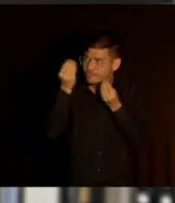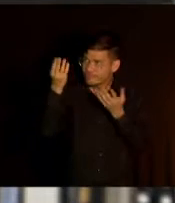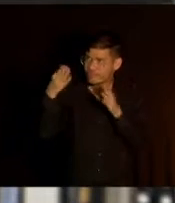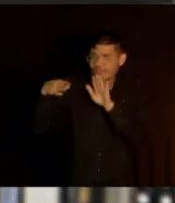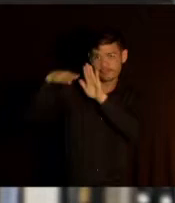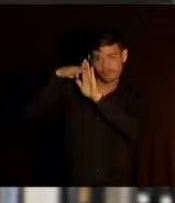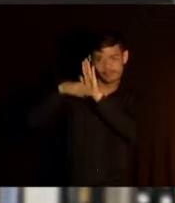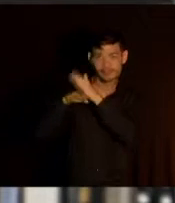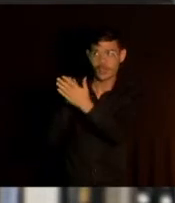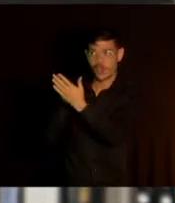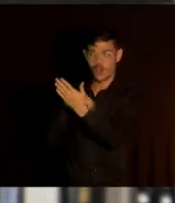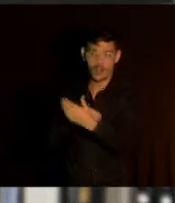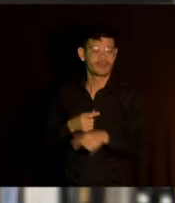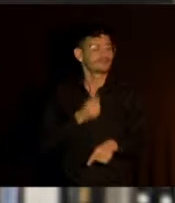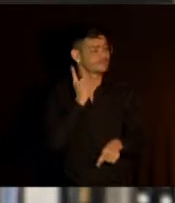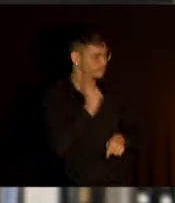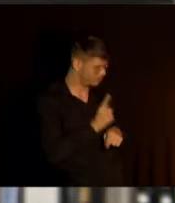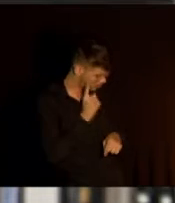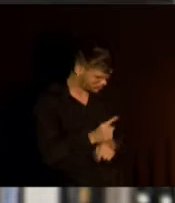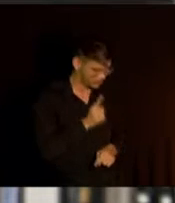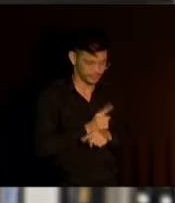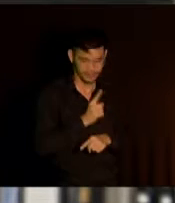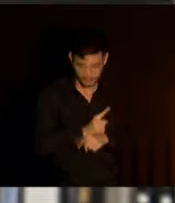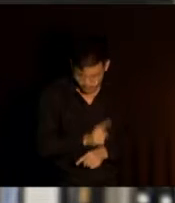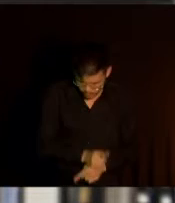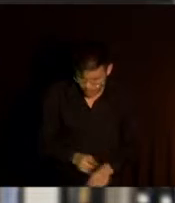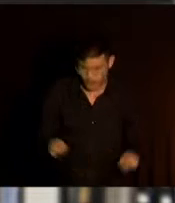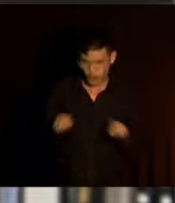Exactamente, como lo dijo el presidente anteriormente,